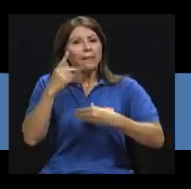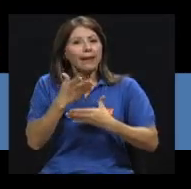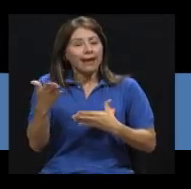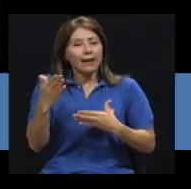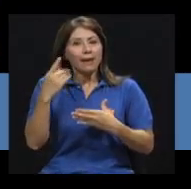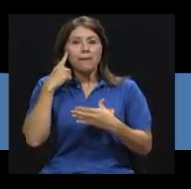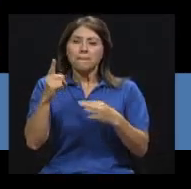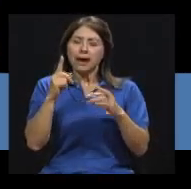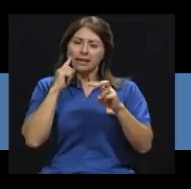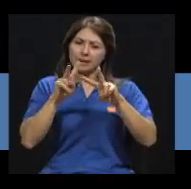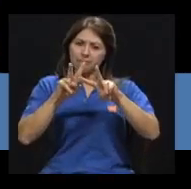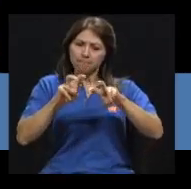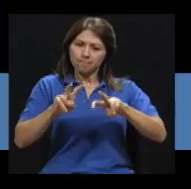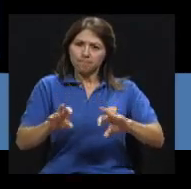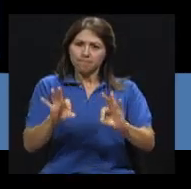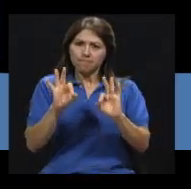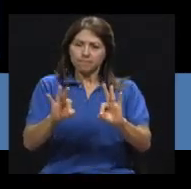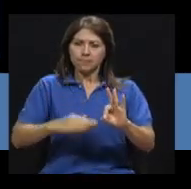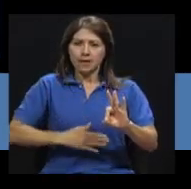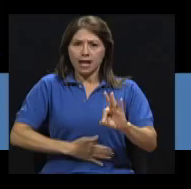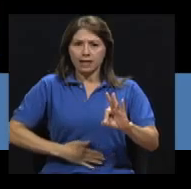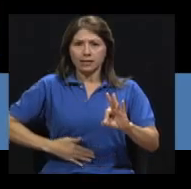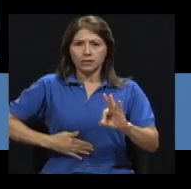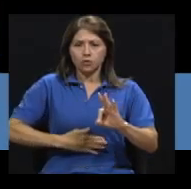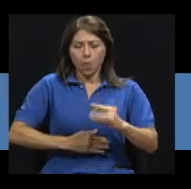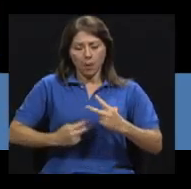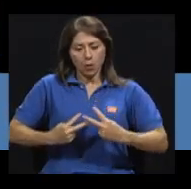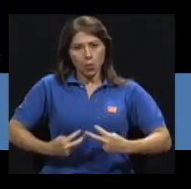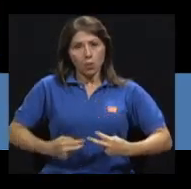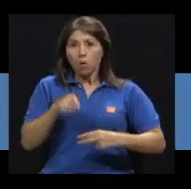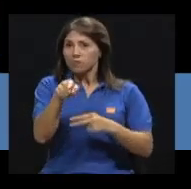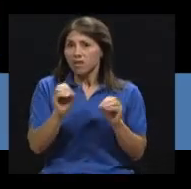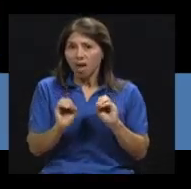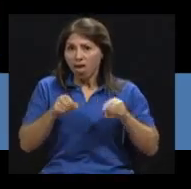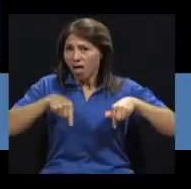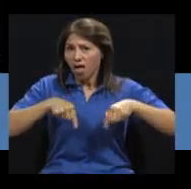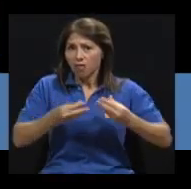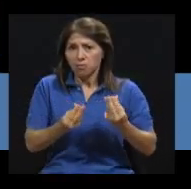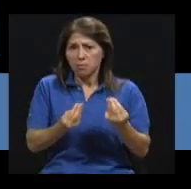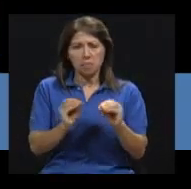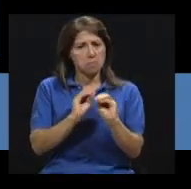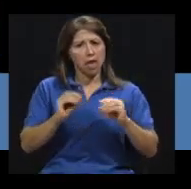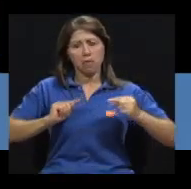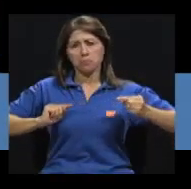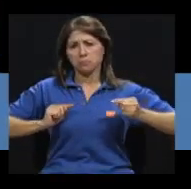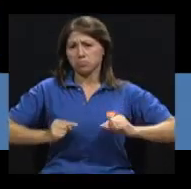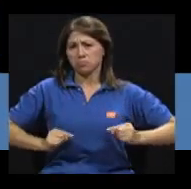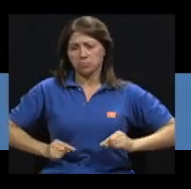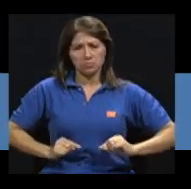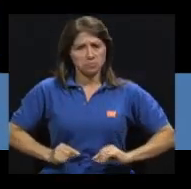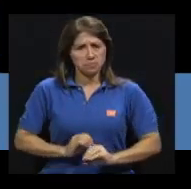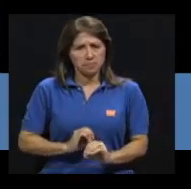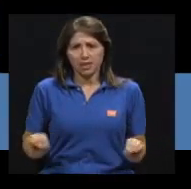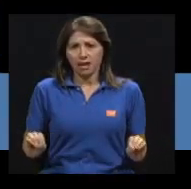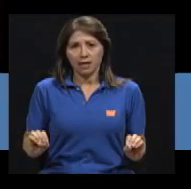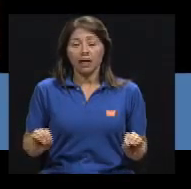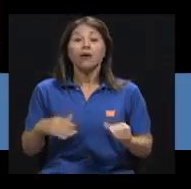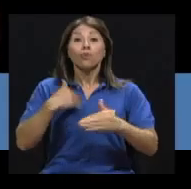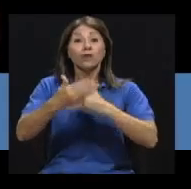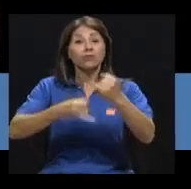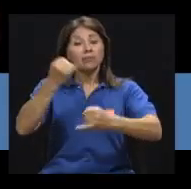para una completa visualización del estómago. No tema, es completamente indoloro. Una vez finalizado